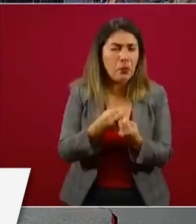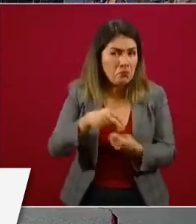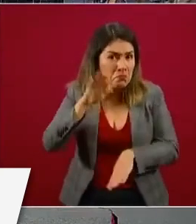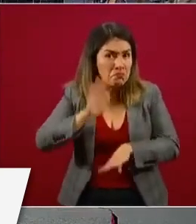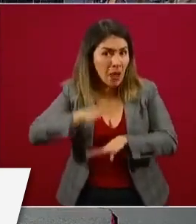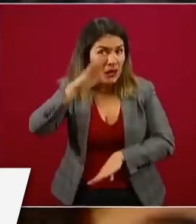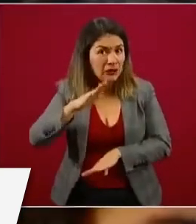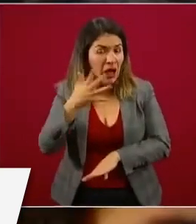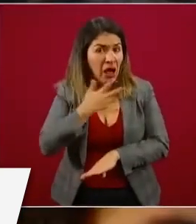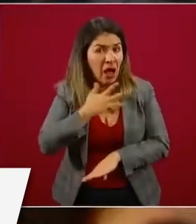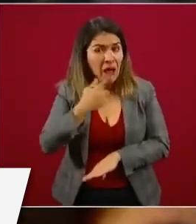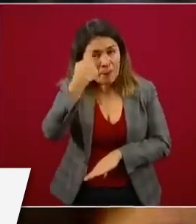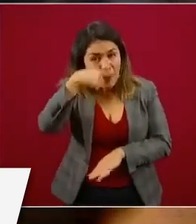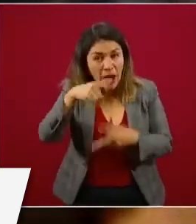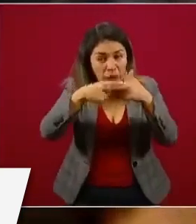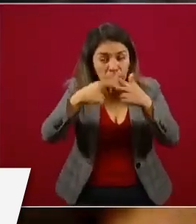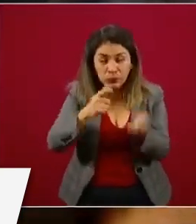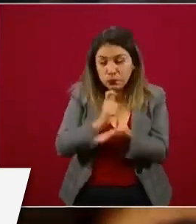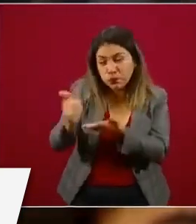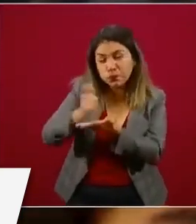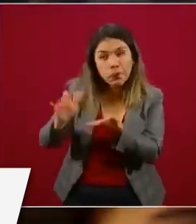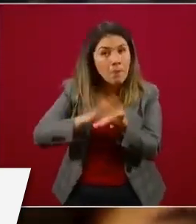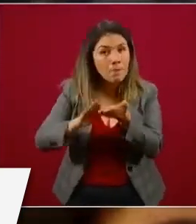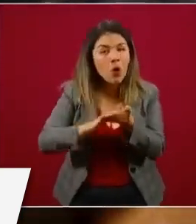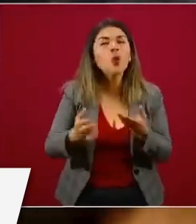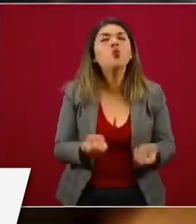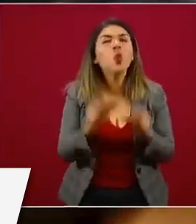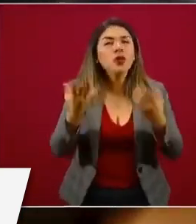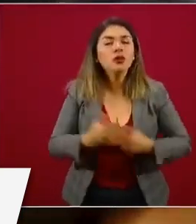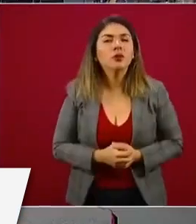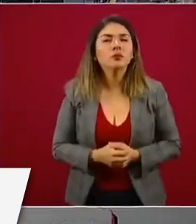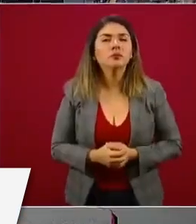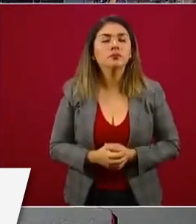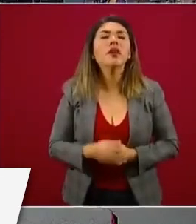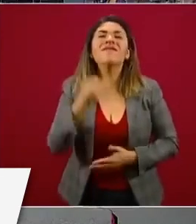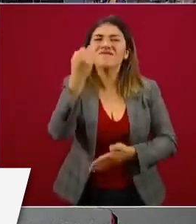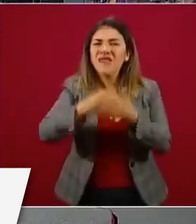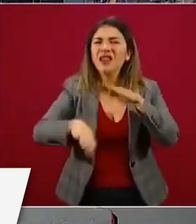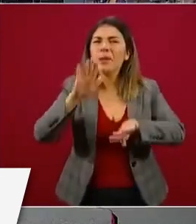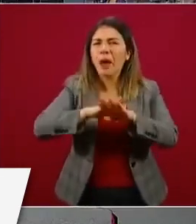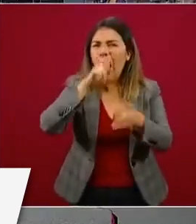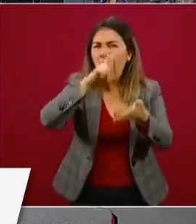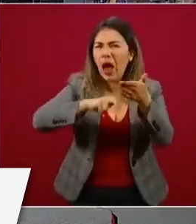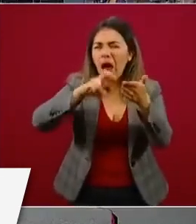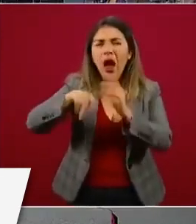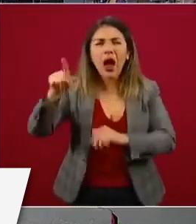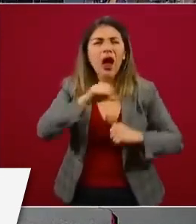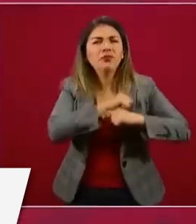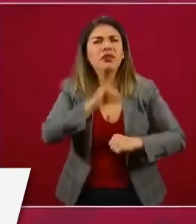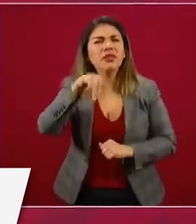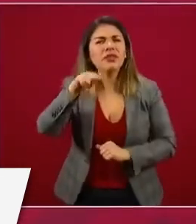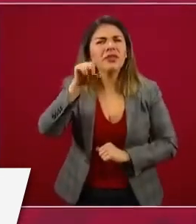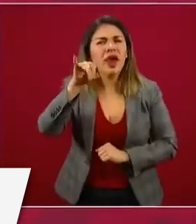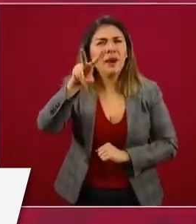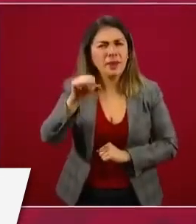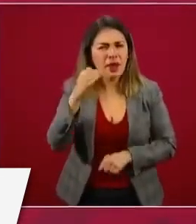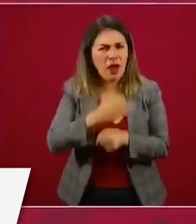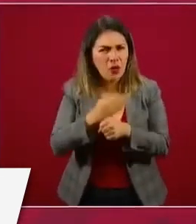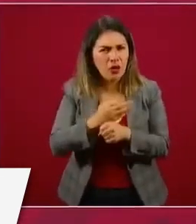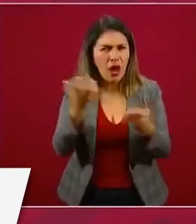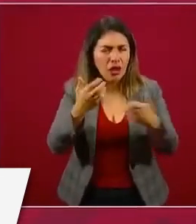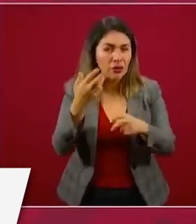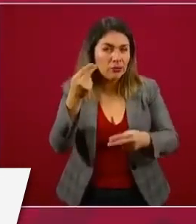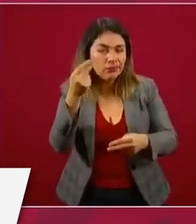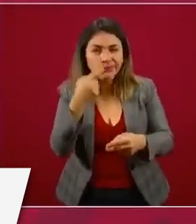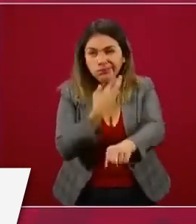de liquidar esta deuda histórica falta en algunos ajustes que nos tienen que dar el indaabin sobre esta zona que le digo del caribe que estamos ahorita prácticamente en